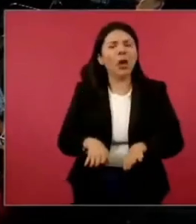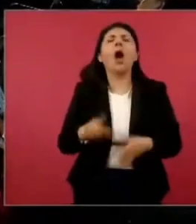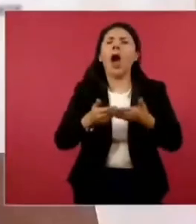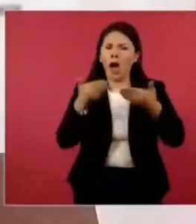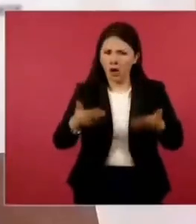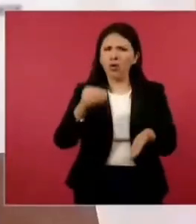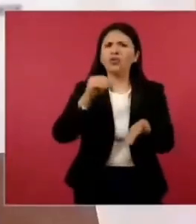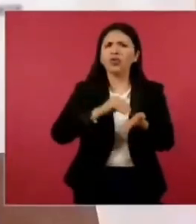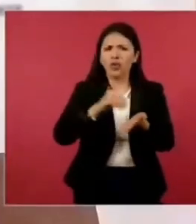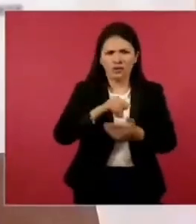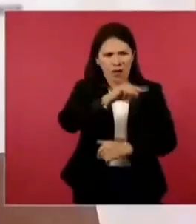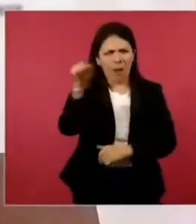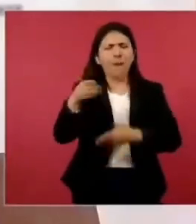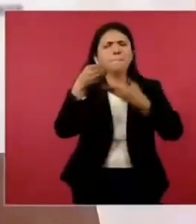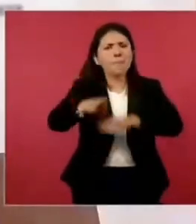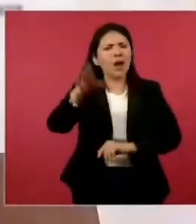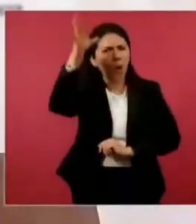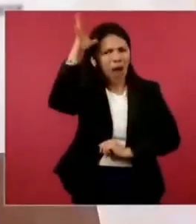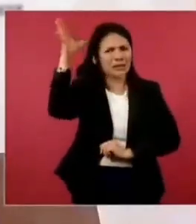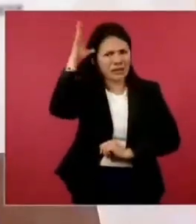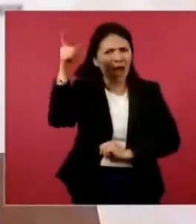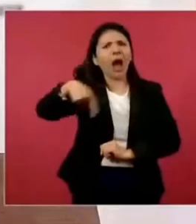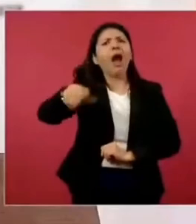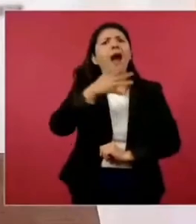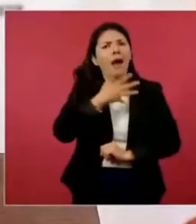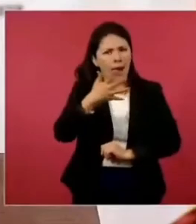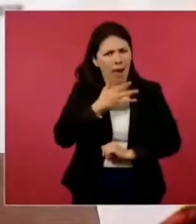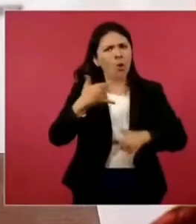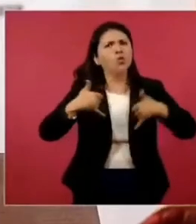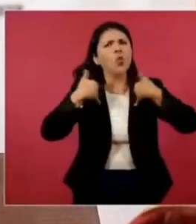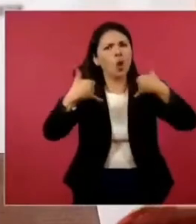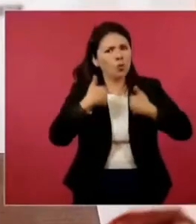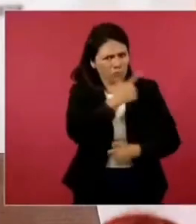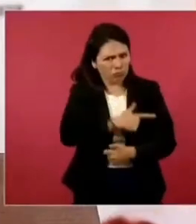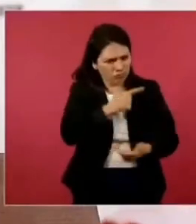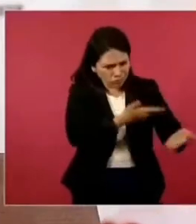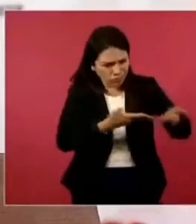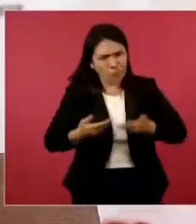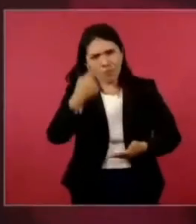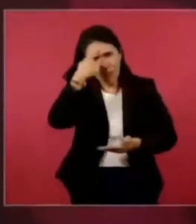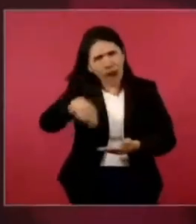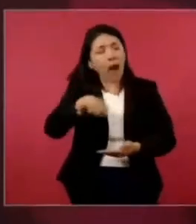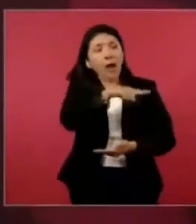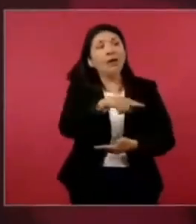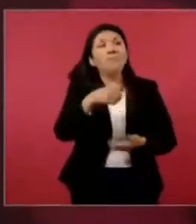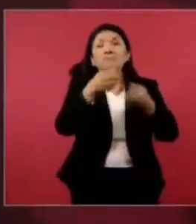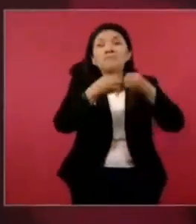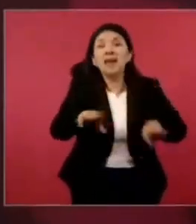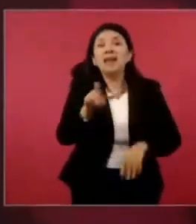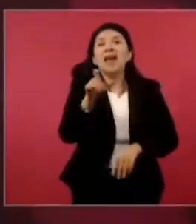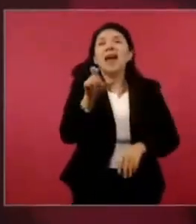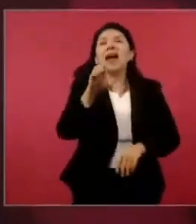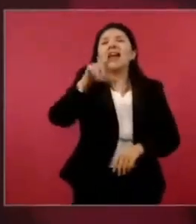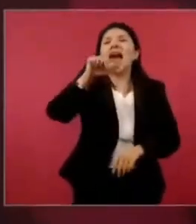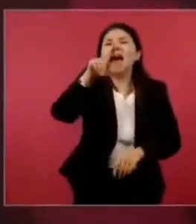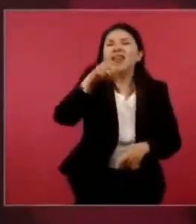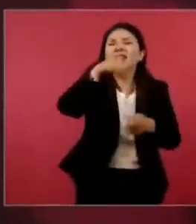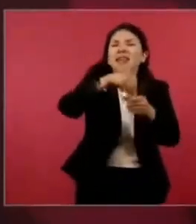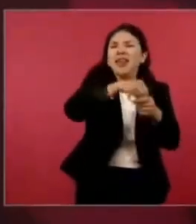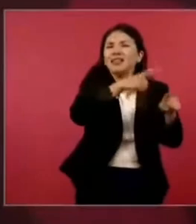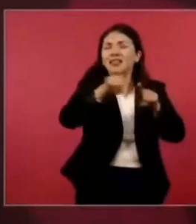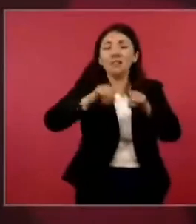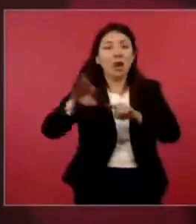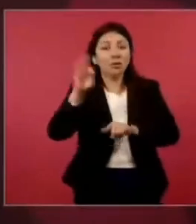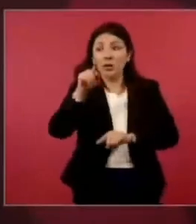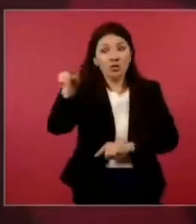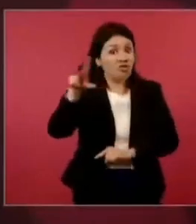las sucursales de Banco Azteca reciben a los jóvenes para recuperar el acceso a sus cuentas bancarias y en caso de que les nieguen